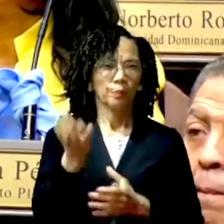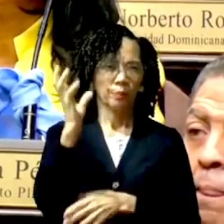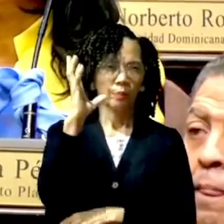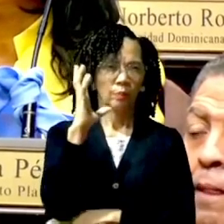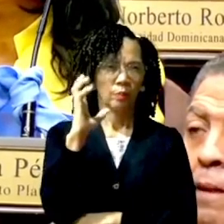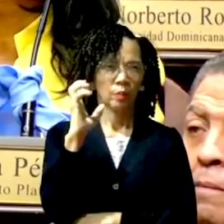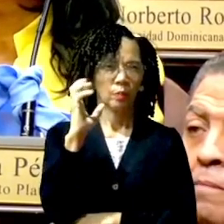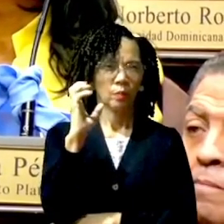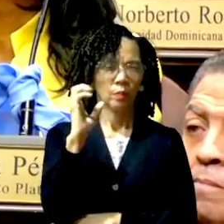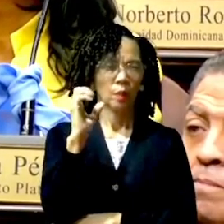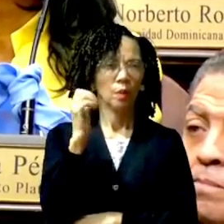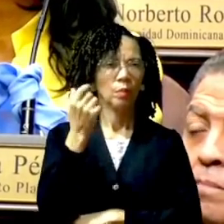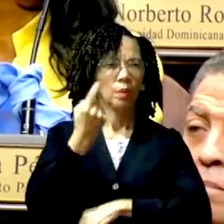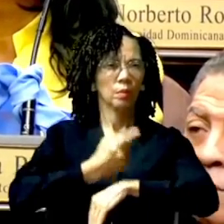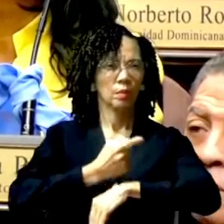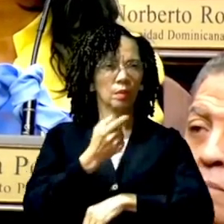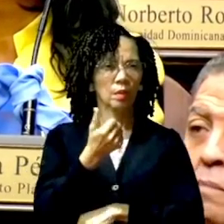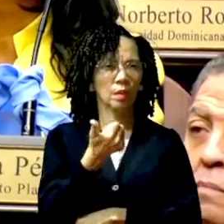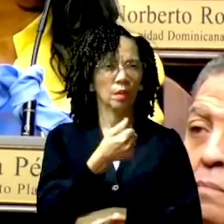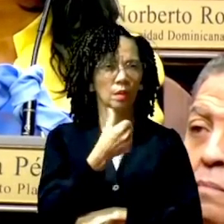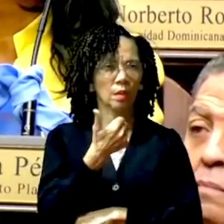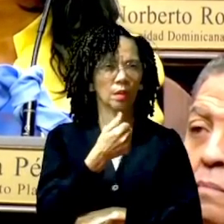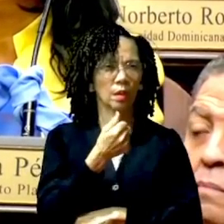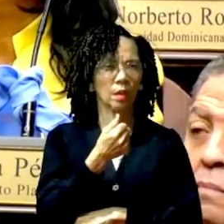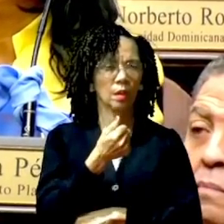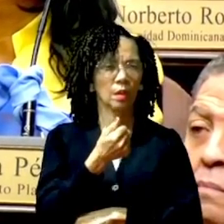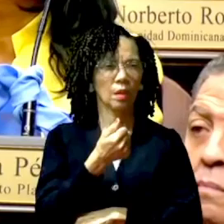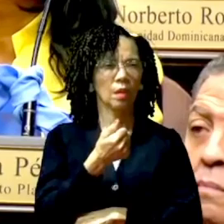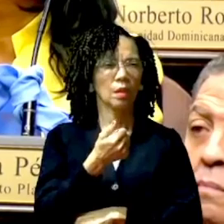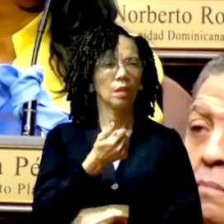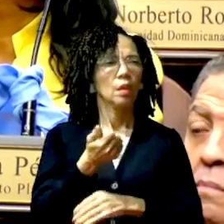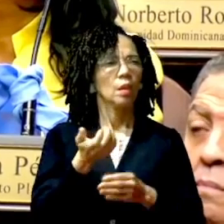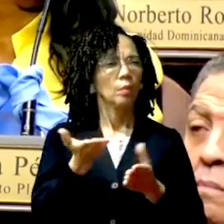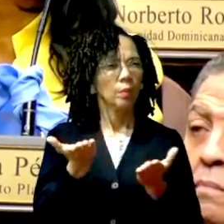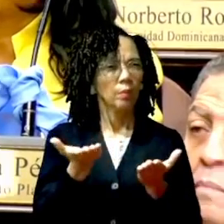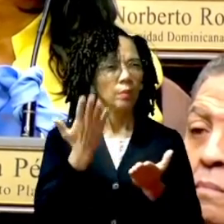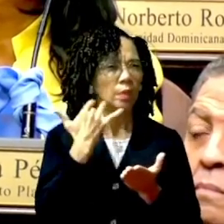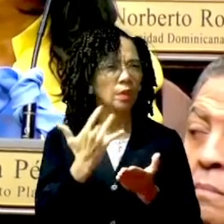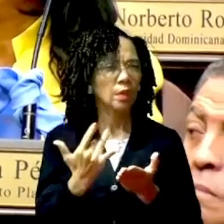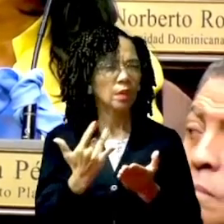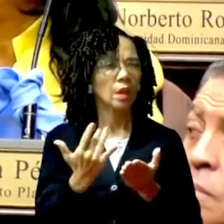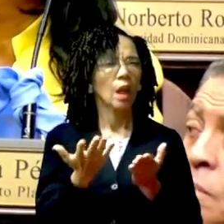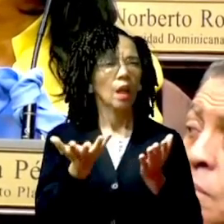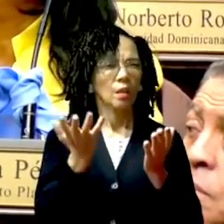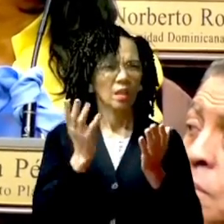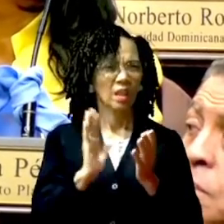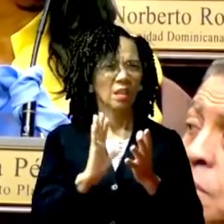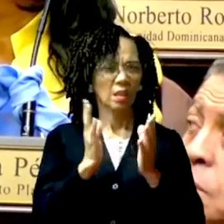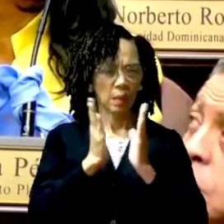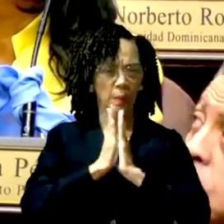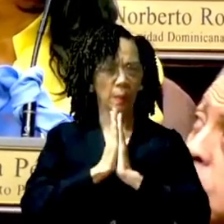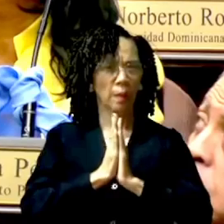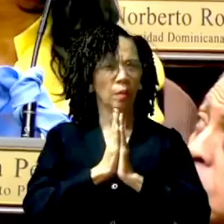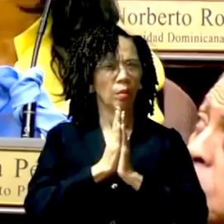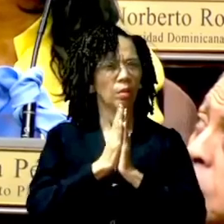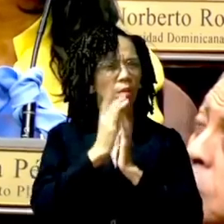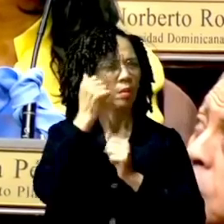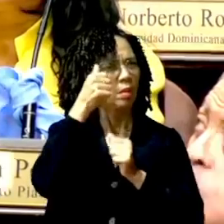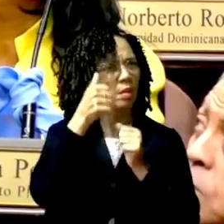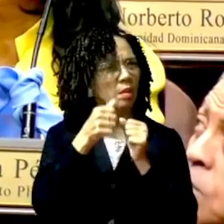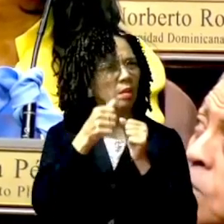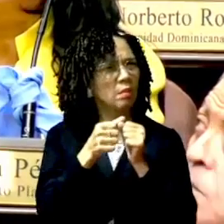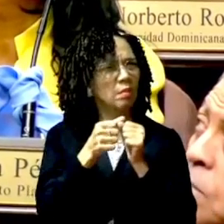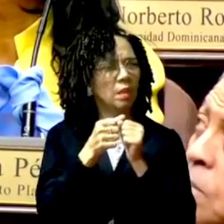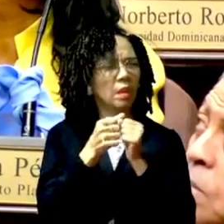minutos porque se conmemora el Día Mundial de la para la Prevención del Suicidio. Y